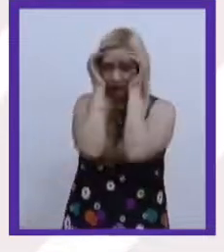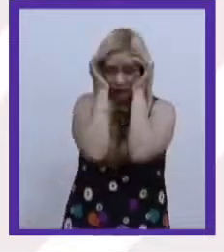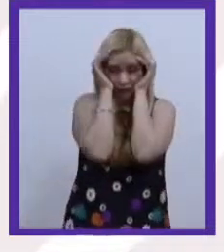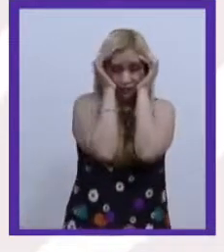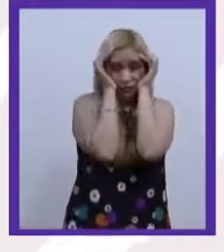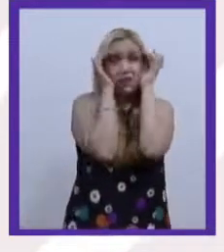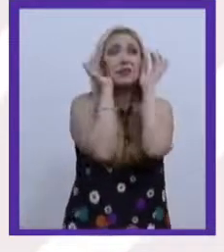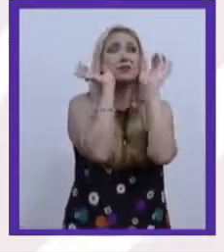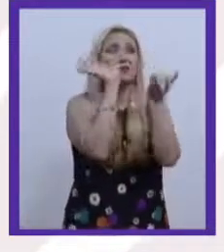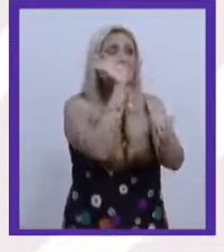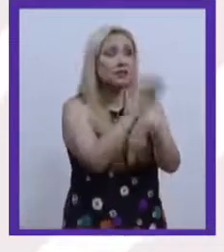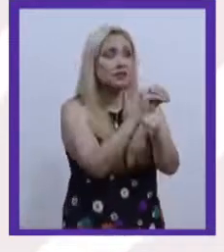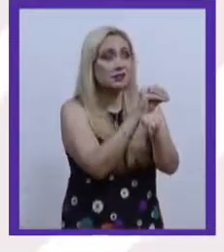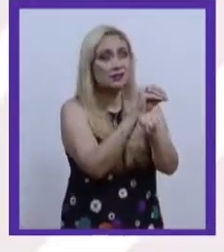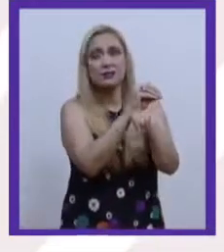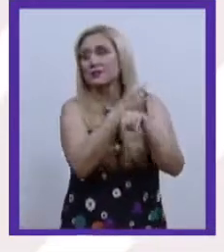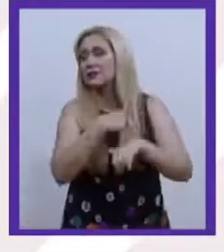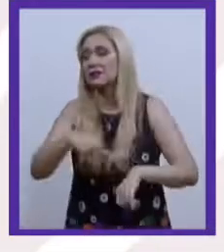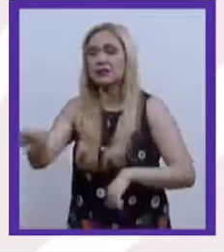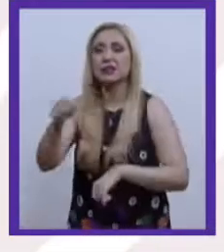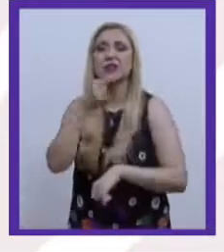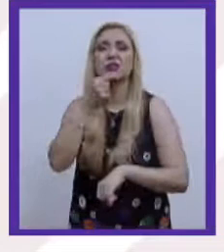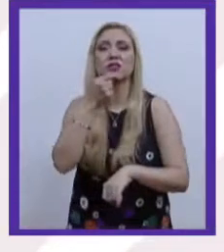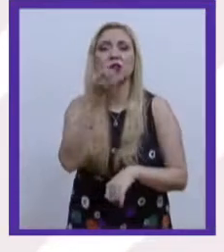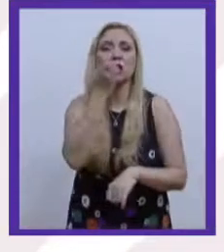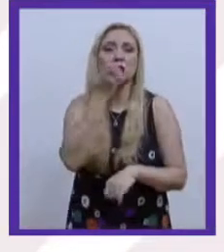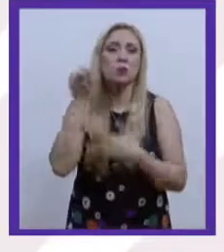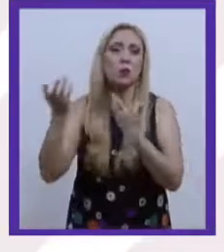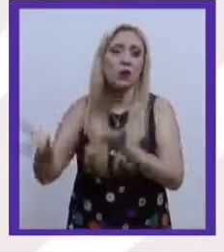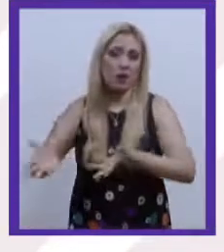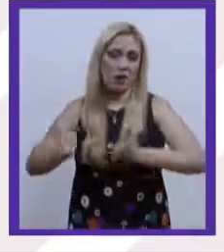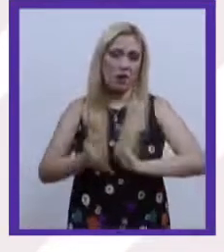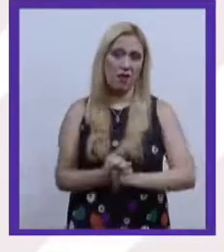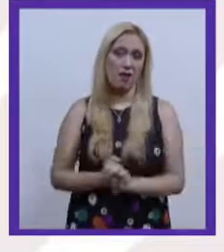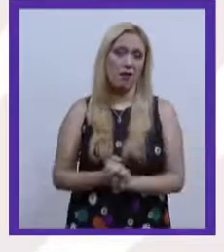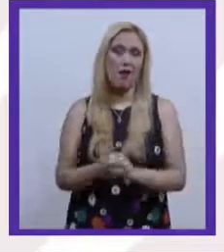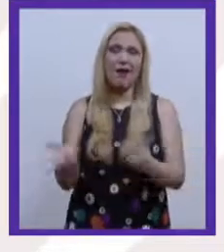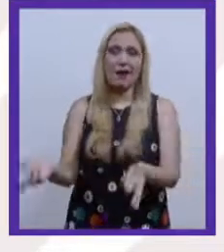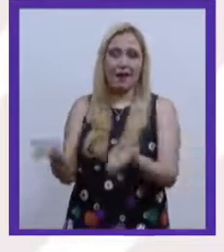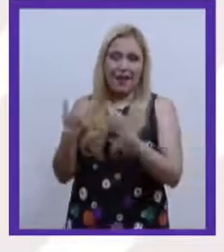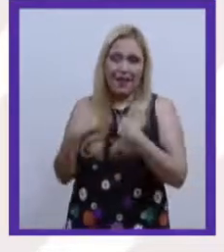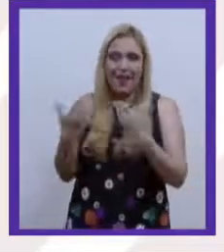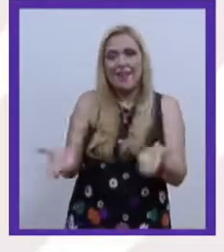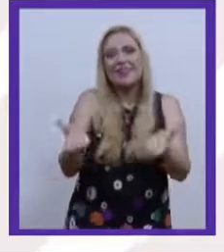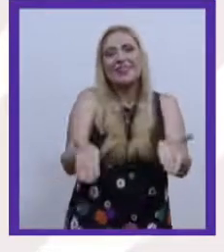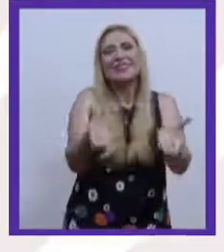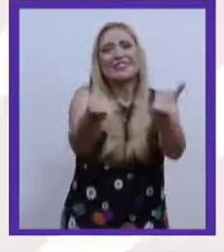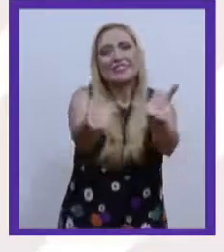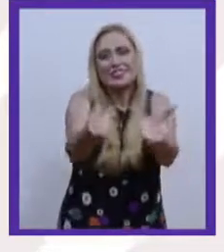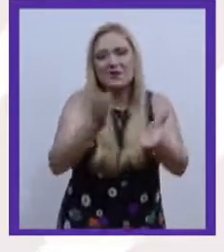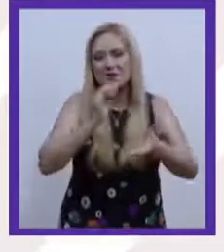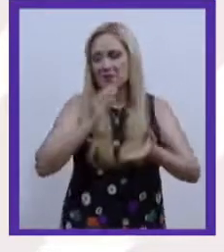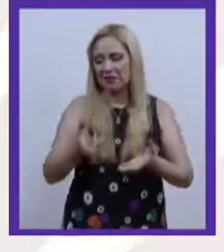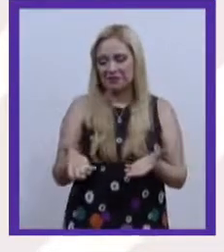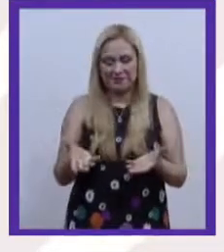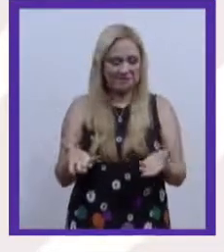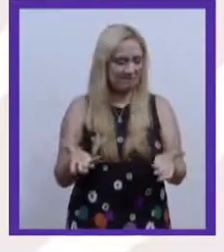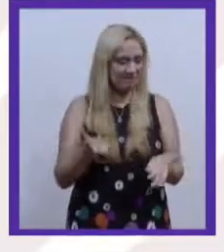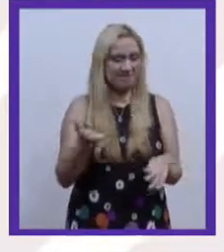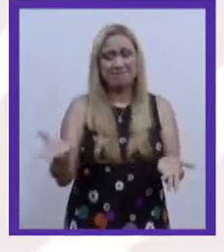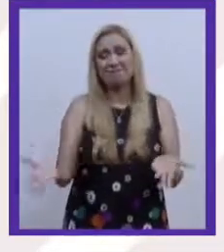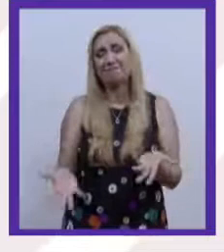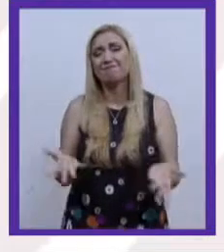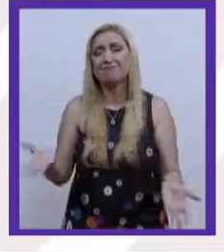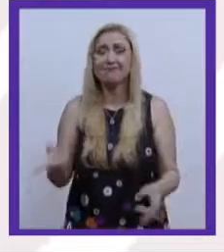que dejar todo para ir pues con tus niños, ¿no? Que pues sí, pues te quieren entregar el regalo, en fin. Entonces, cambiar los tiempos de la vida